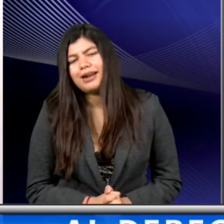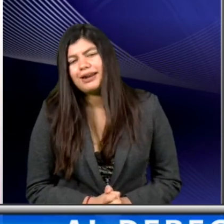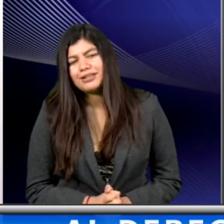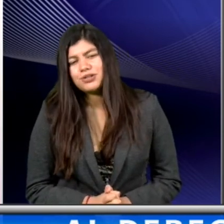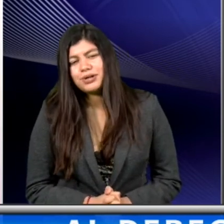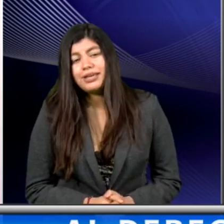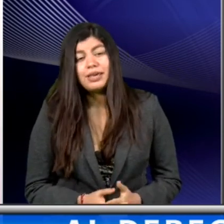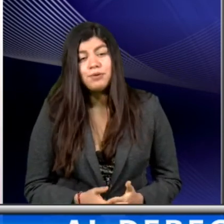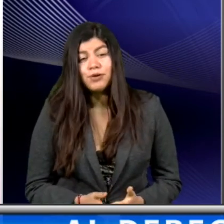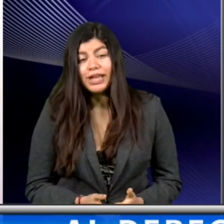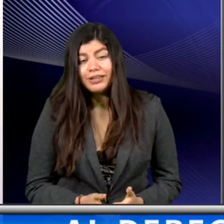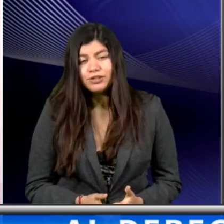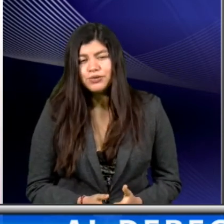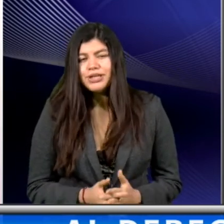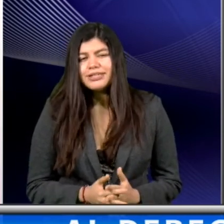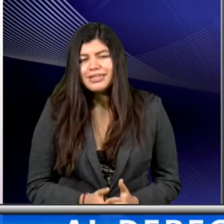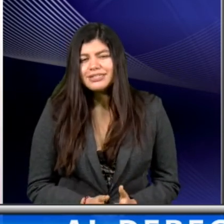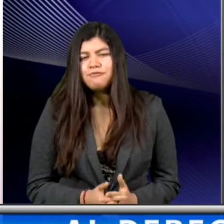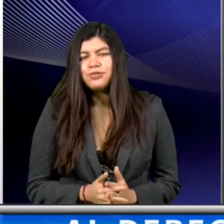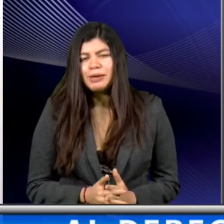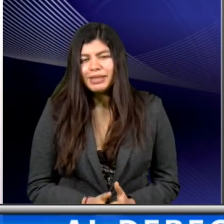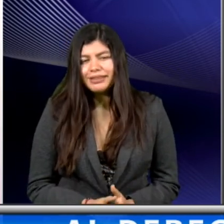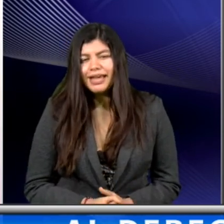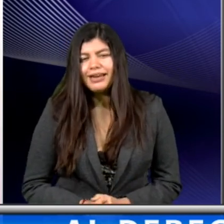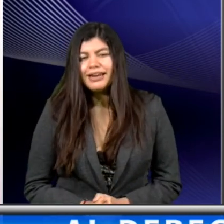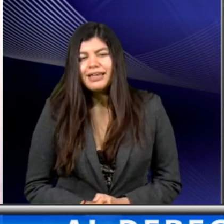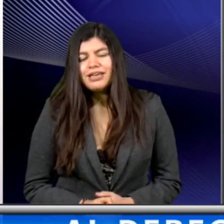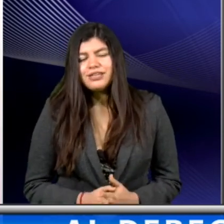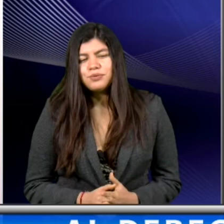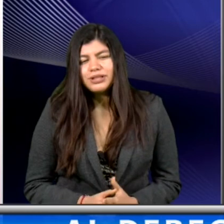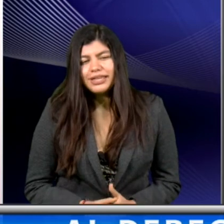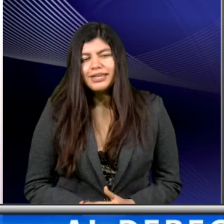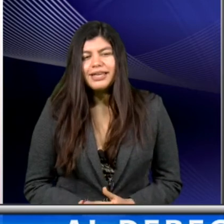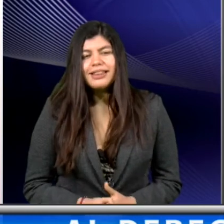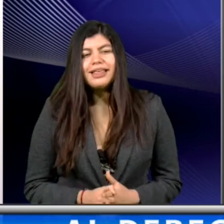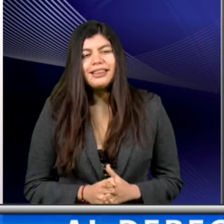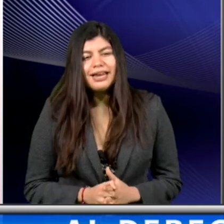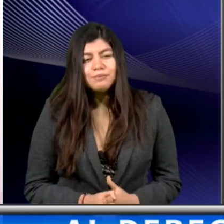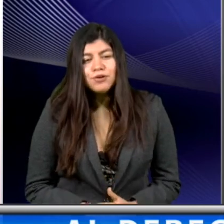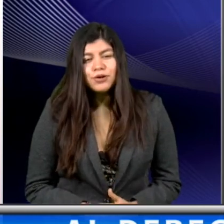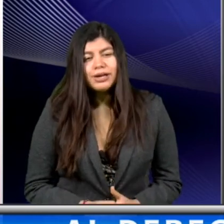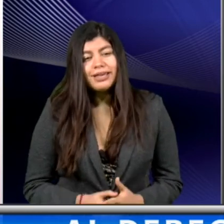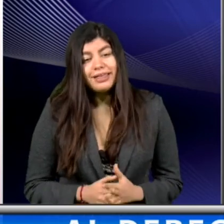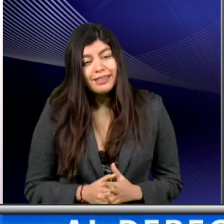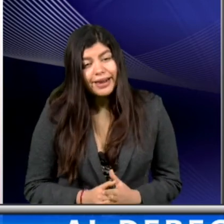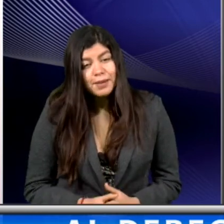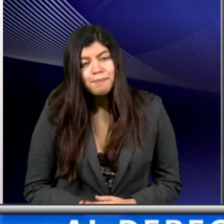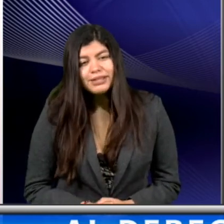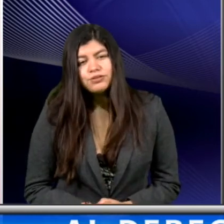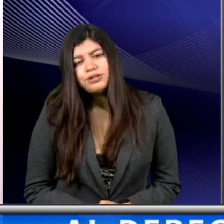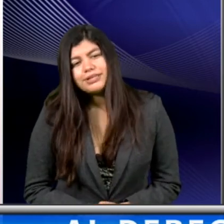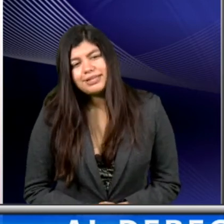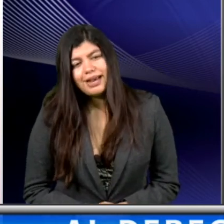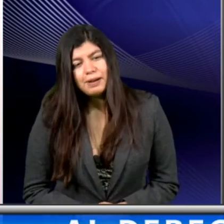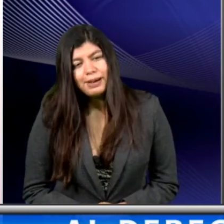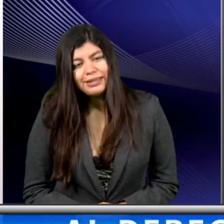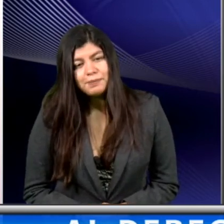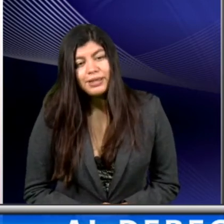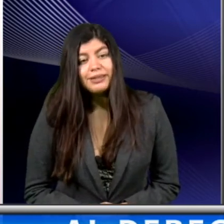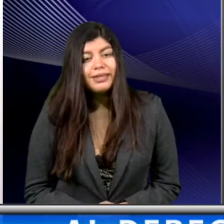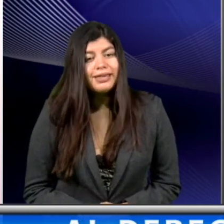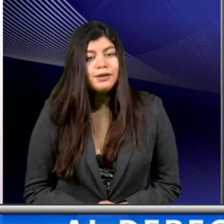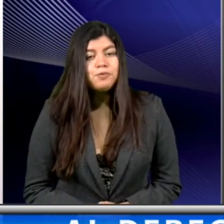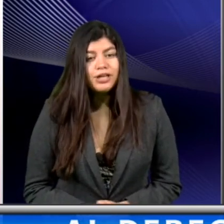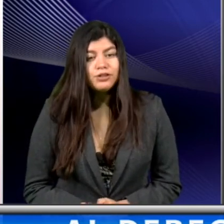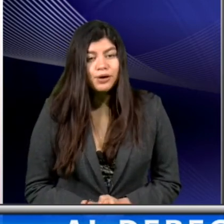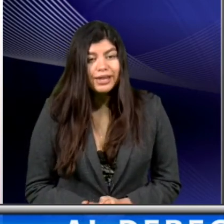de todas las relaciones y que por lo tanto se hace fundamental que usted desde el amor y desde el respeto sea capaz